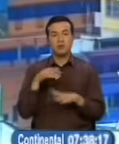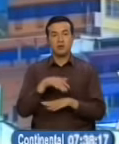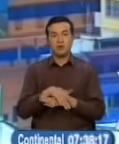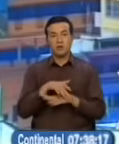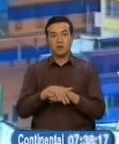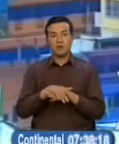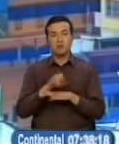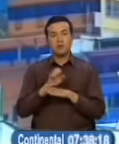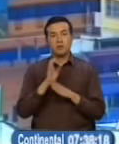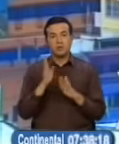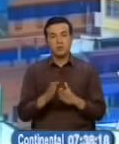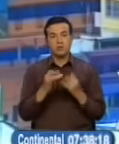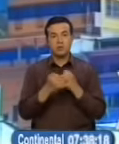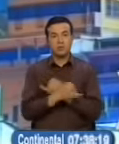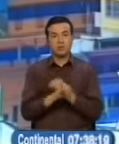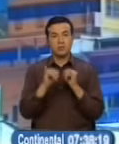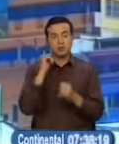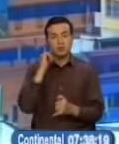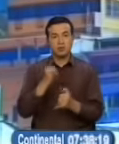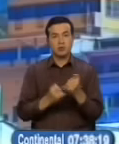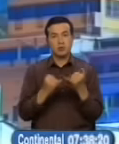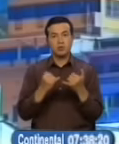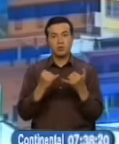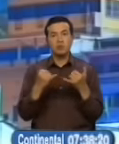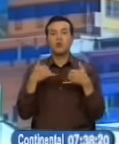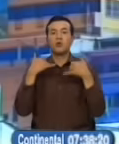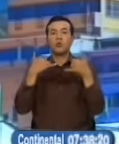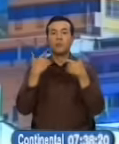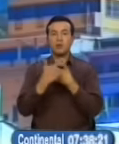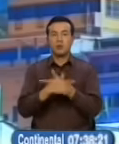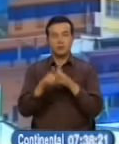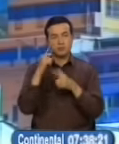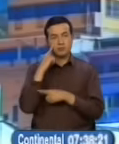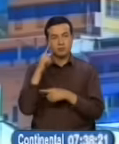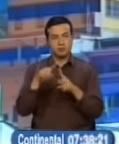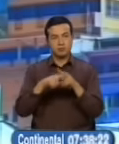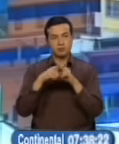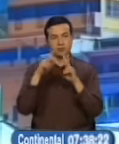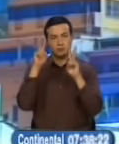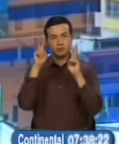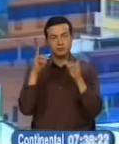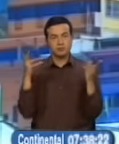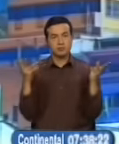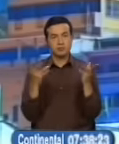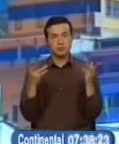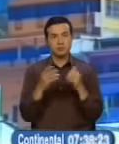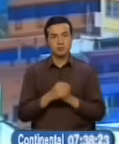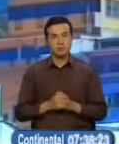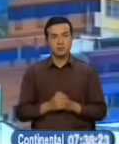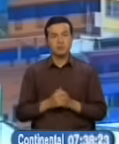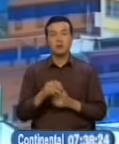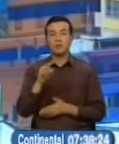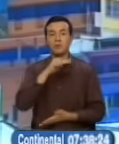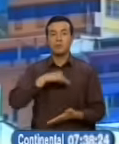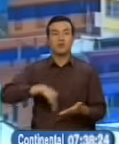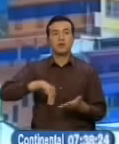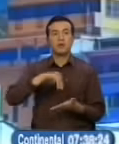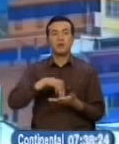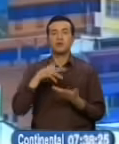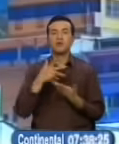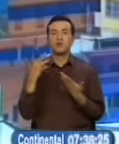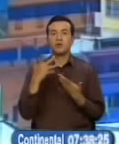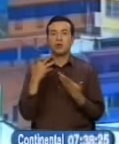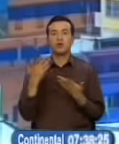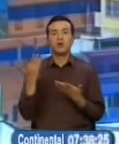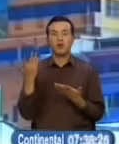tarde los ecuatorianos Independiente en la final de la Copa Libertadores. Arrancamos con el desarrollo de la información, empezamos con Manabí, donde se